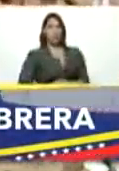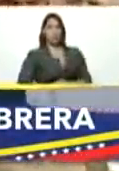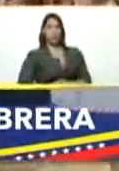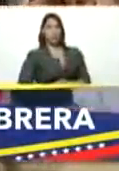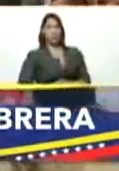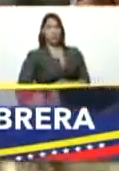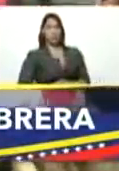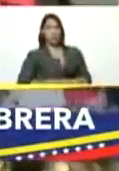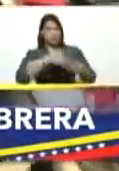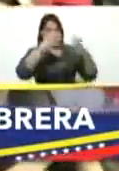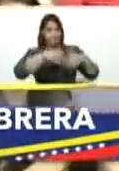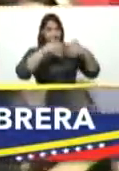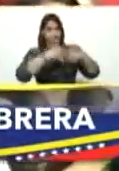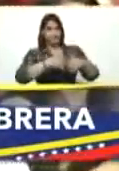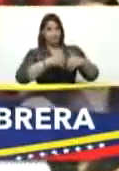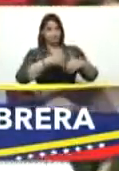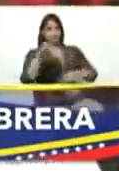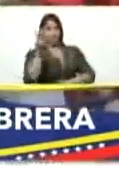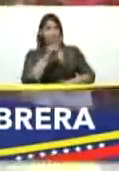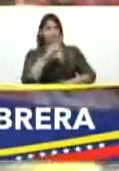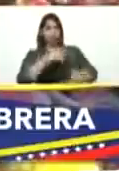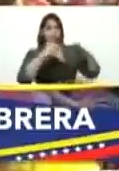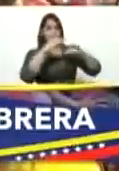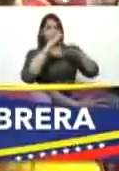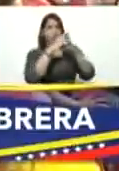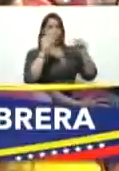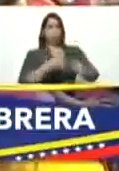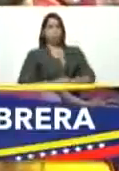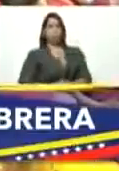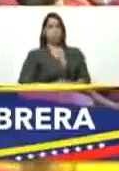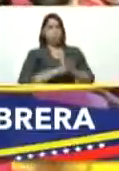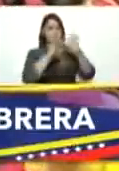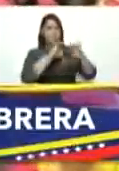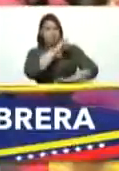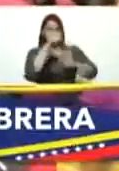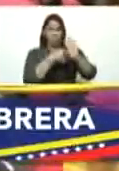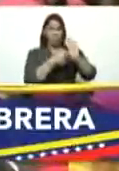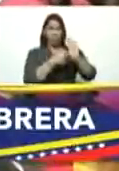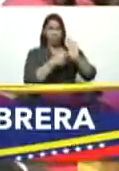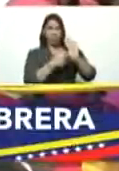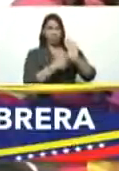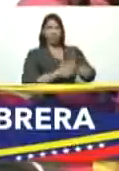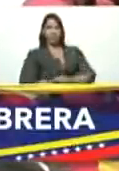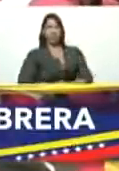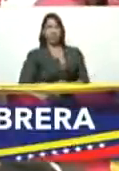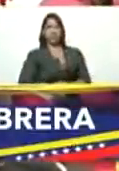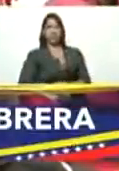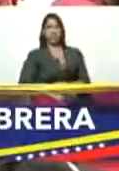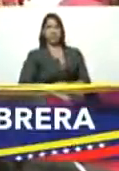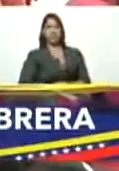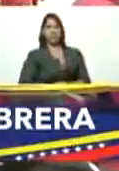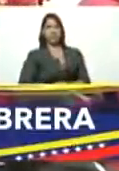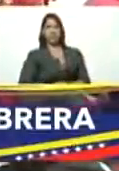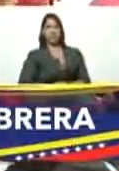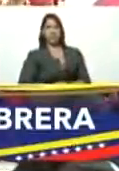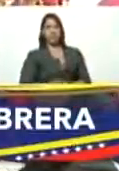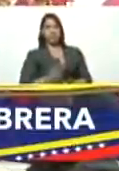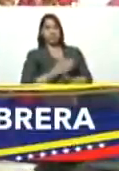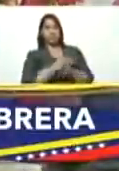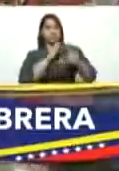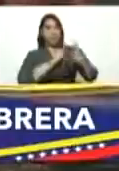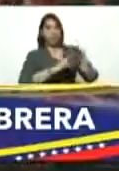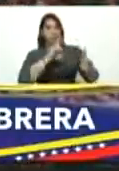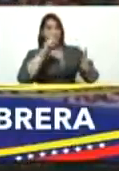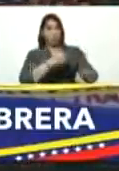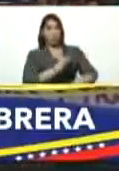a la corporación venezolana de cemento a todos a todos de forma general y antes de responderle